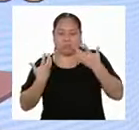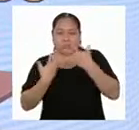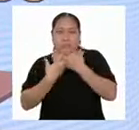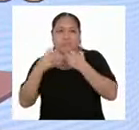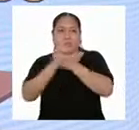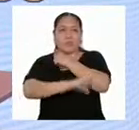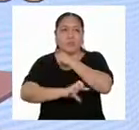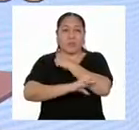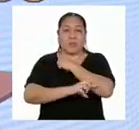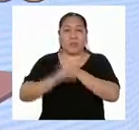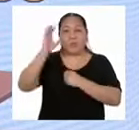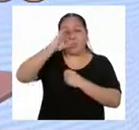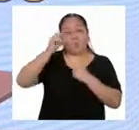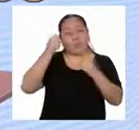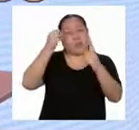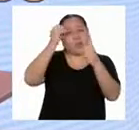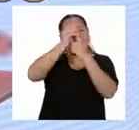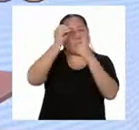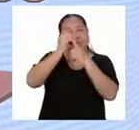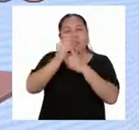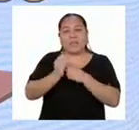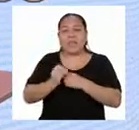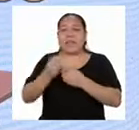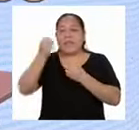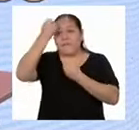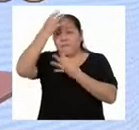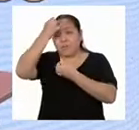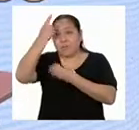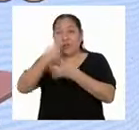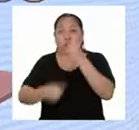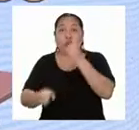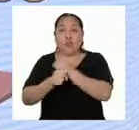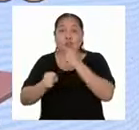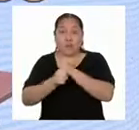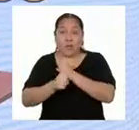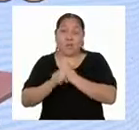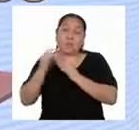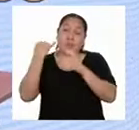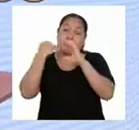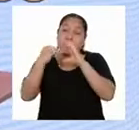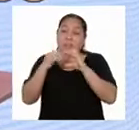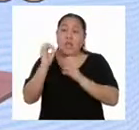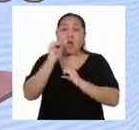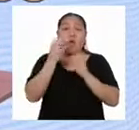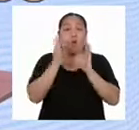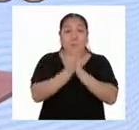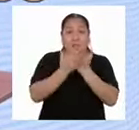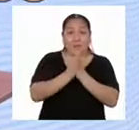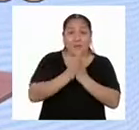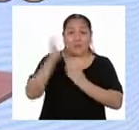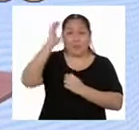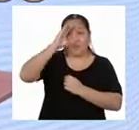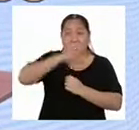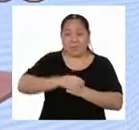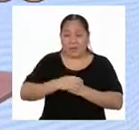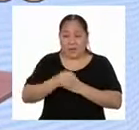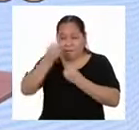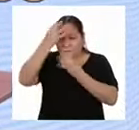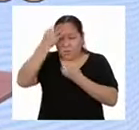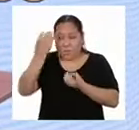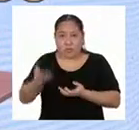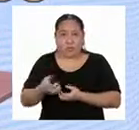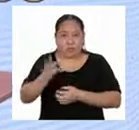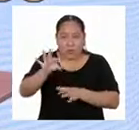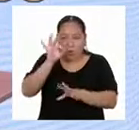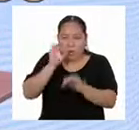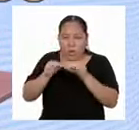textos de fuentes confiables sobre la identidad nacional, desde tu hogar, ya sea en internet o en los libros. Trata de reconocer tú